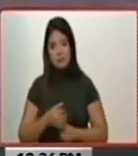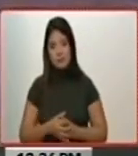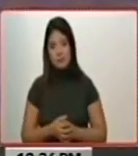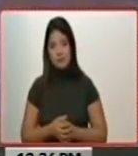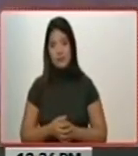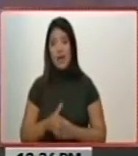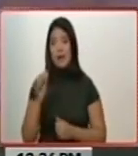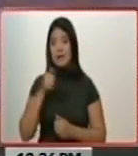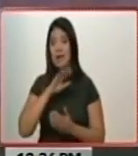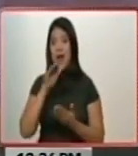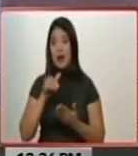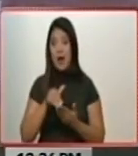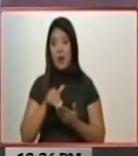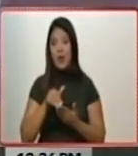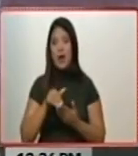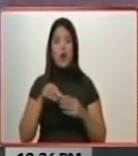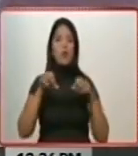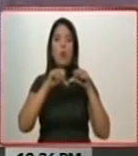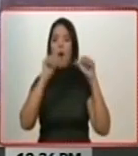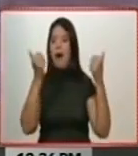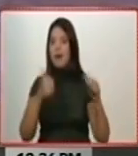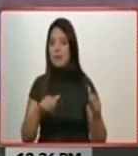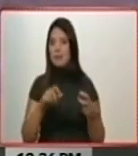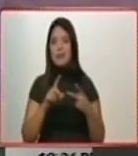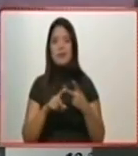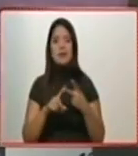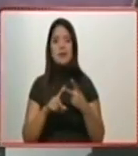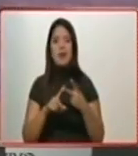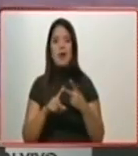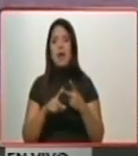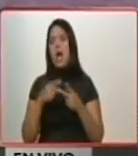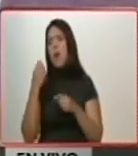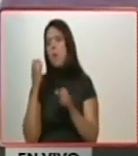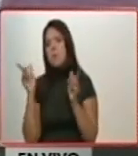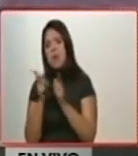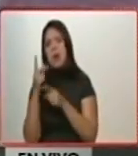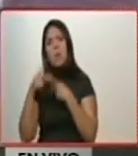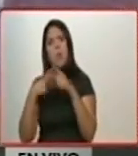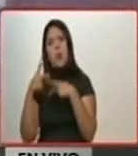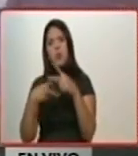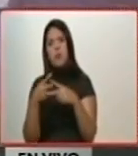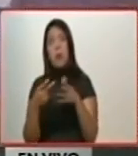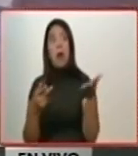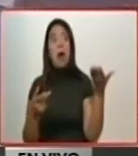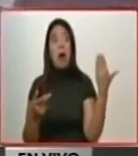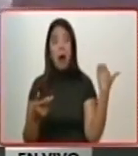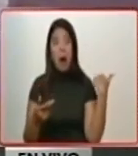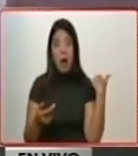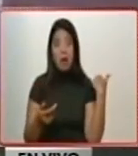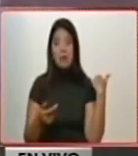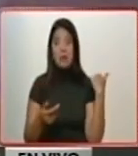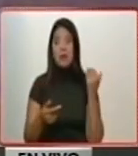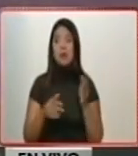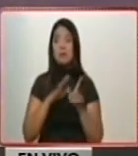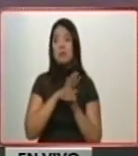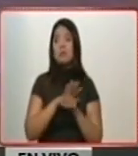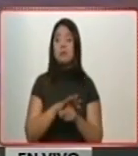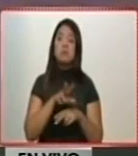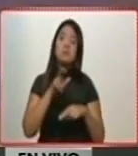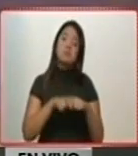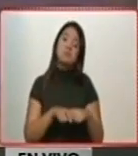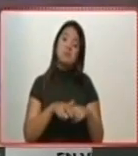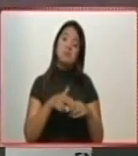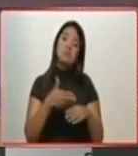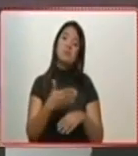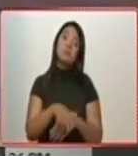local, nuestros artesanos, nuestras artesanas, los pequeños productores. Antes estaban echados ahí a